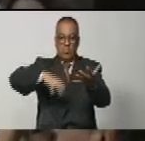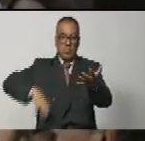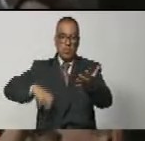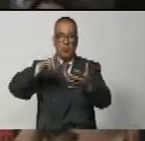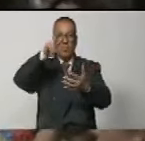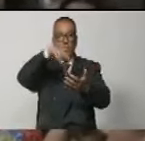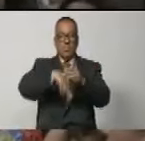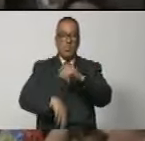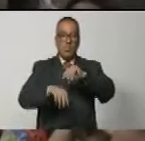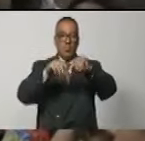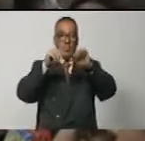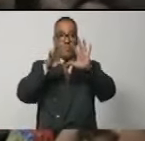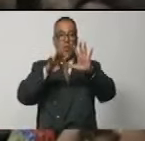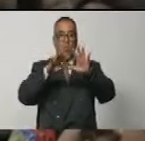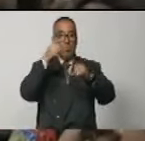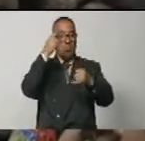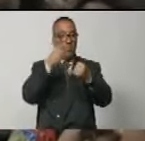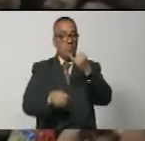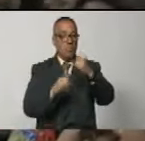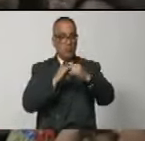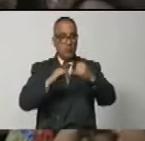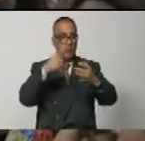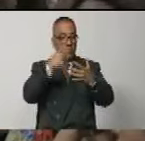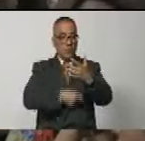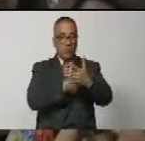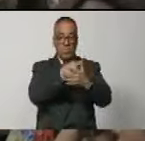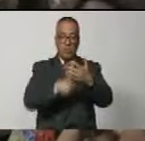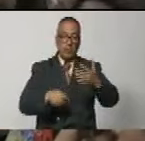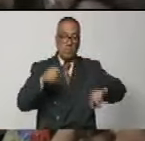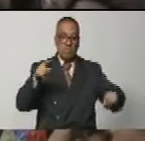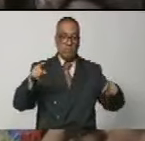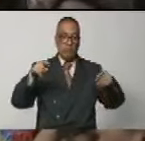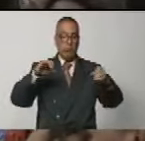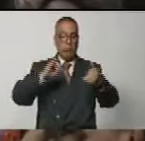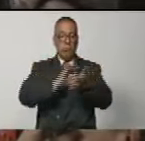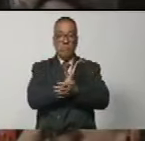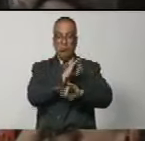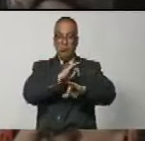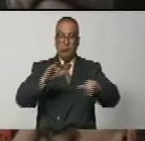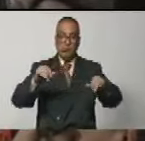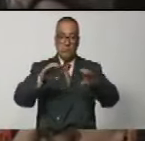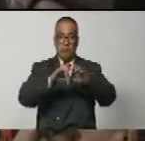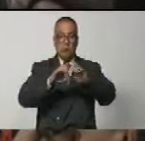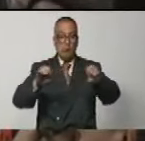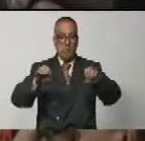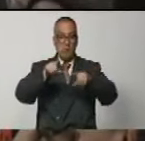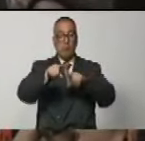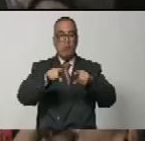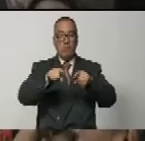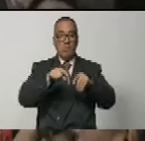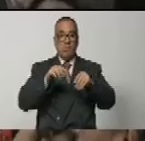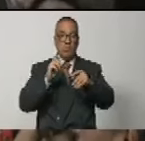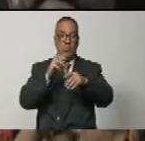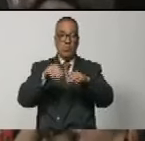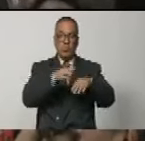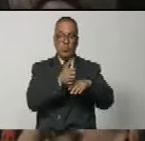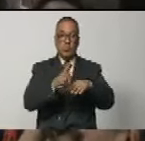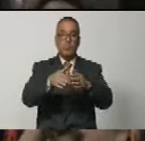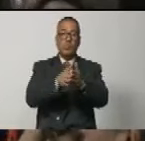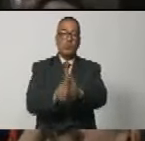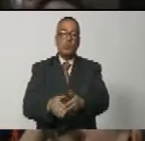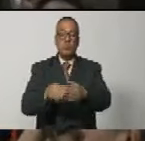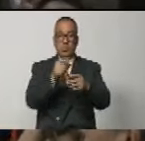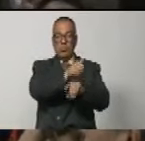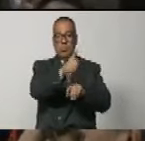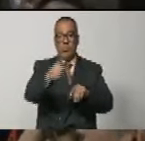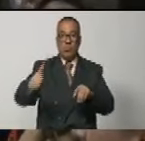el 2009, una eliminación de una pesca que era destructiva con los ecosistemas marinos y que de alguna forma afectaba a